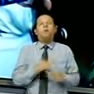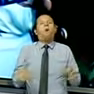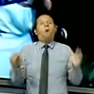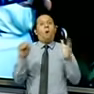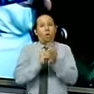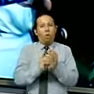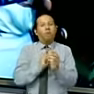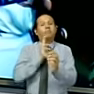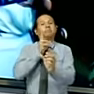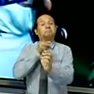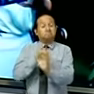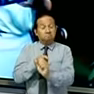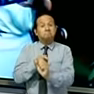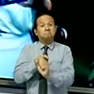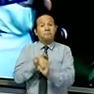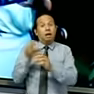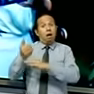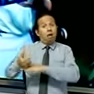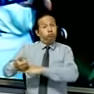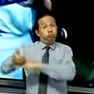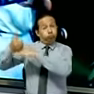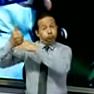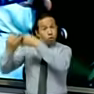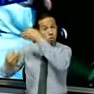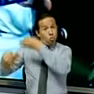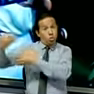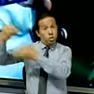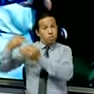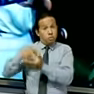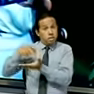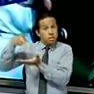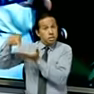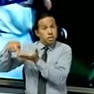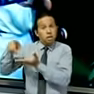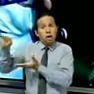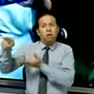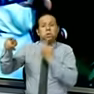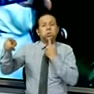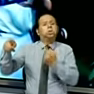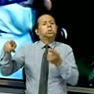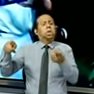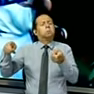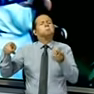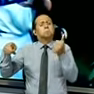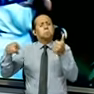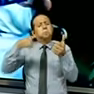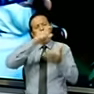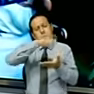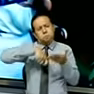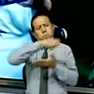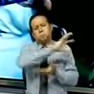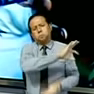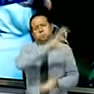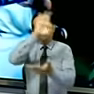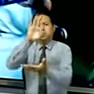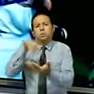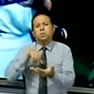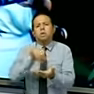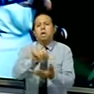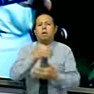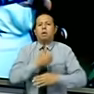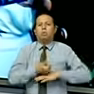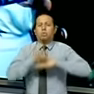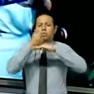Quito. Esto luego que la Corte Provincial de Pichincha dejó sin efecto su remoción. Yunda sostuvo que no tomará ninguna acción en contra